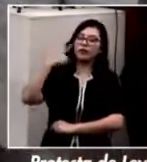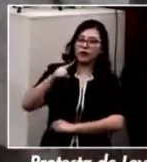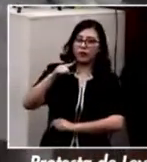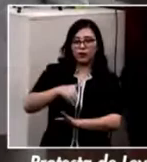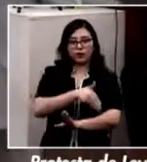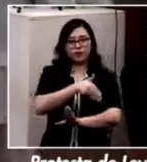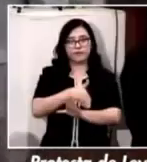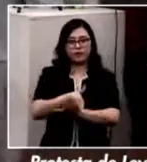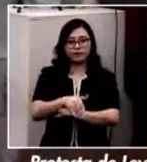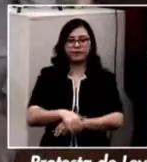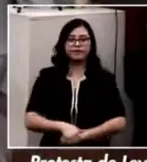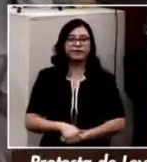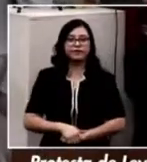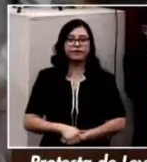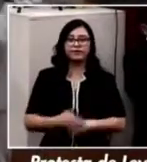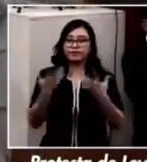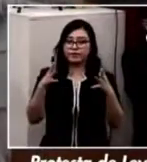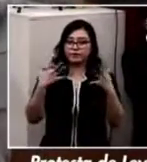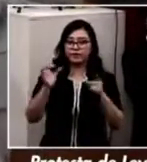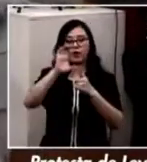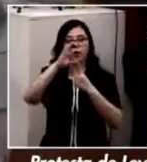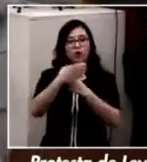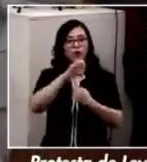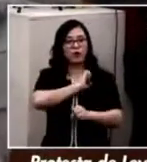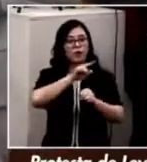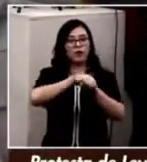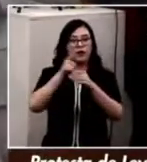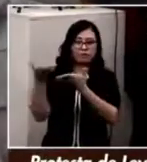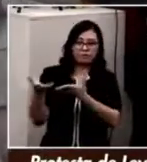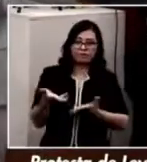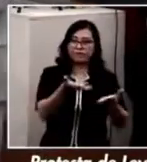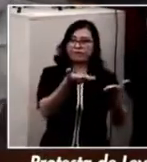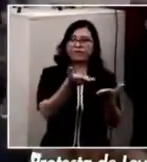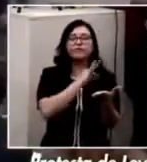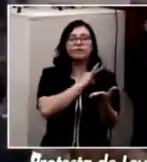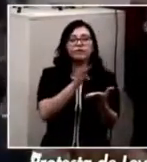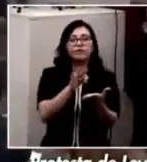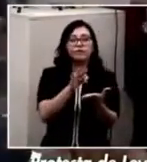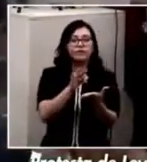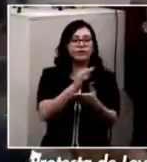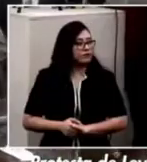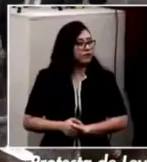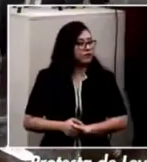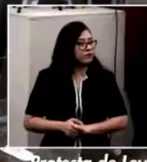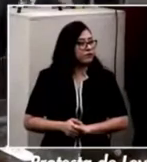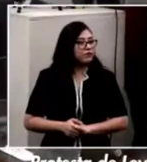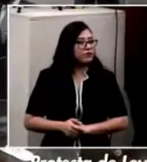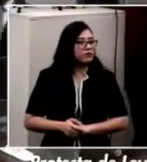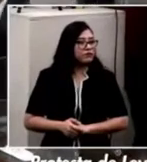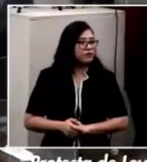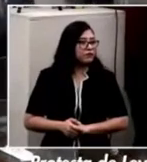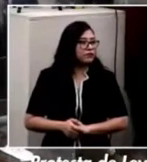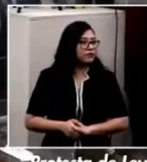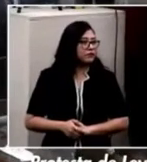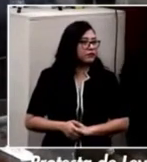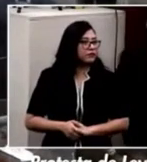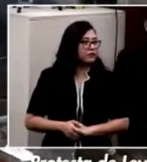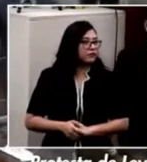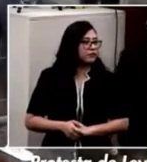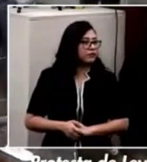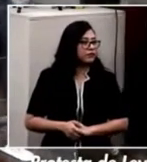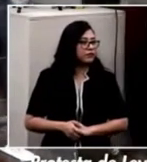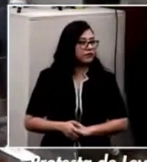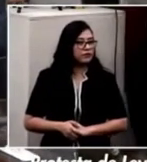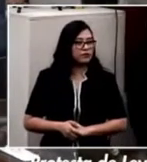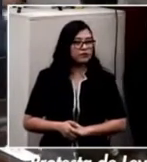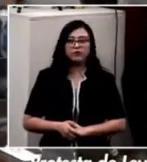oportunidad de que no todo proceso, no todo hecho va a culminar en un juicio, sino que tenemos que buscar las diversas líneas